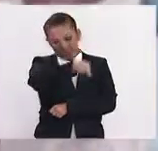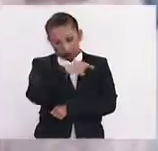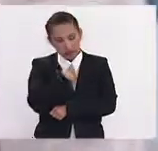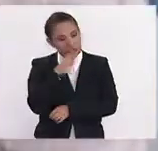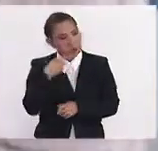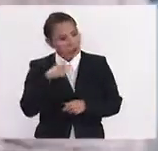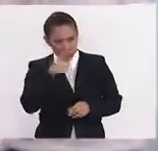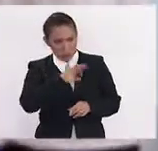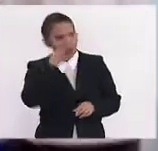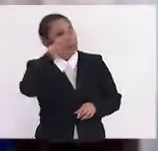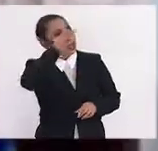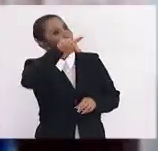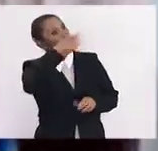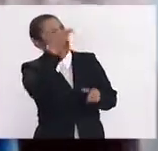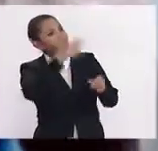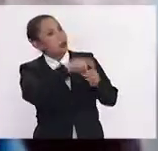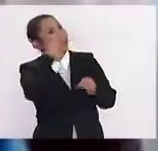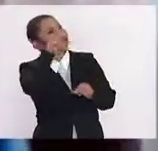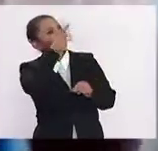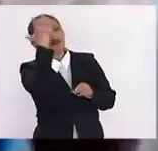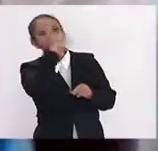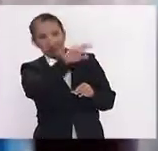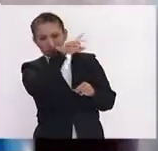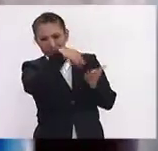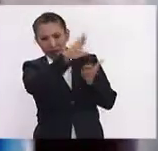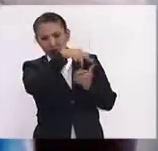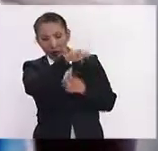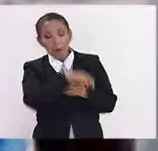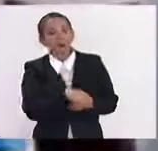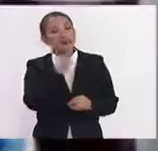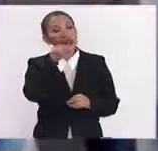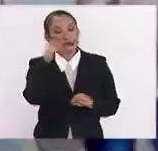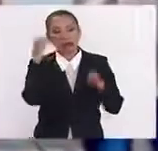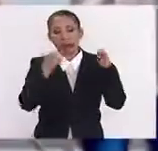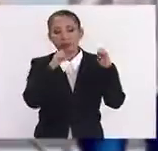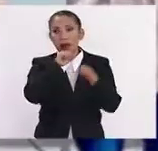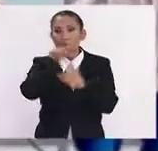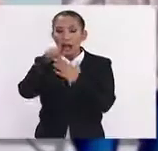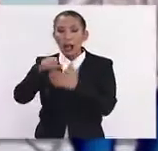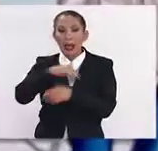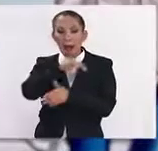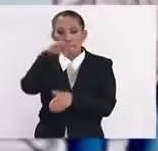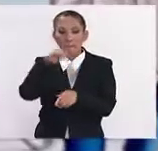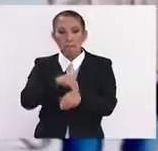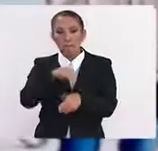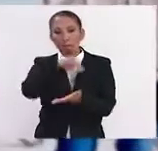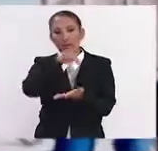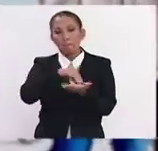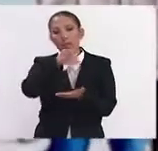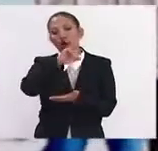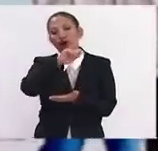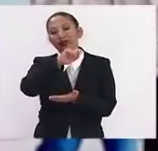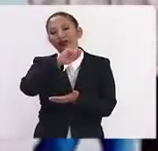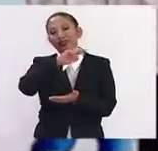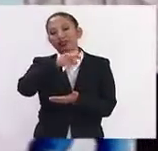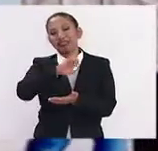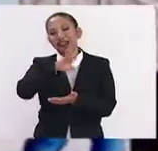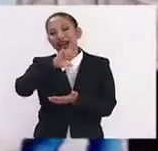gente que entra a ese gran hospital. Y la pintura, repito, fue expuesta también en Montreal, en el Congreso de